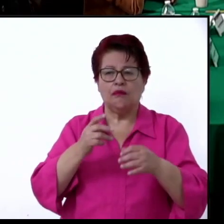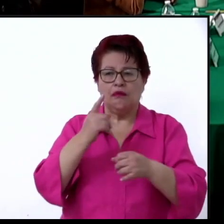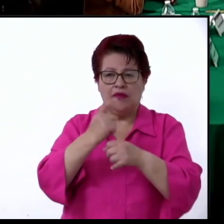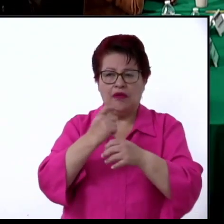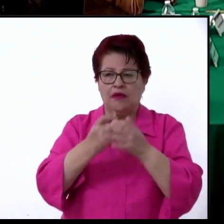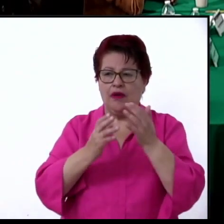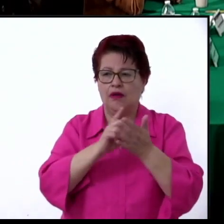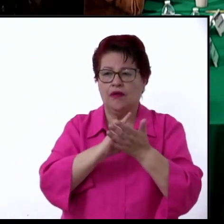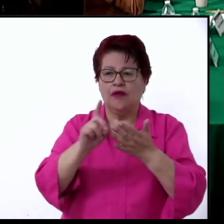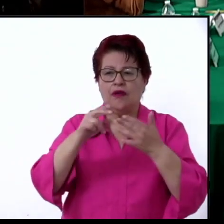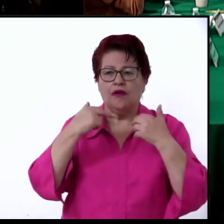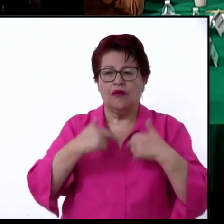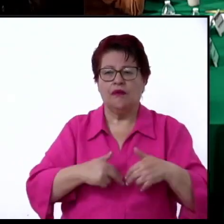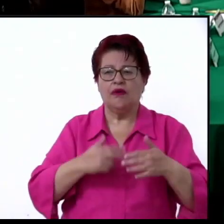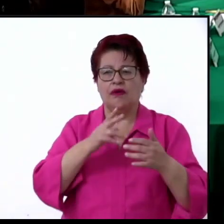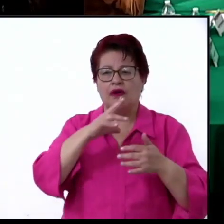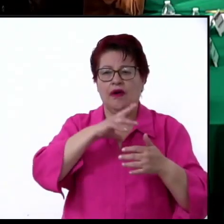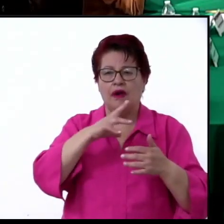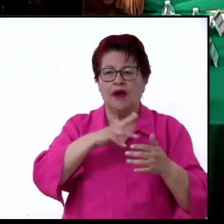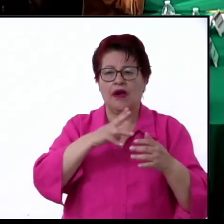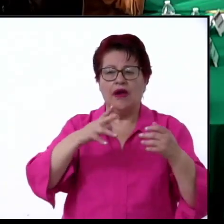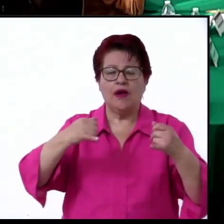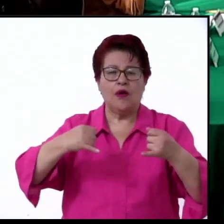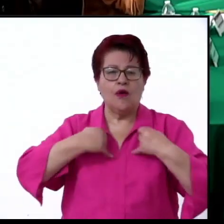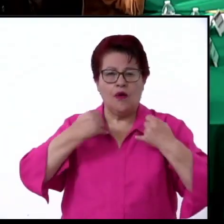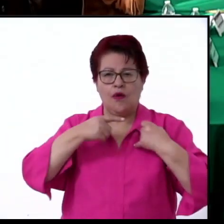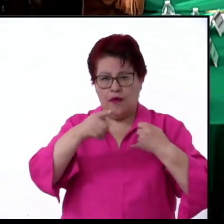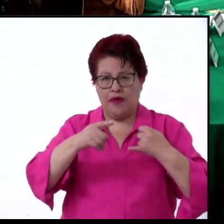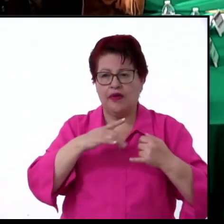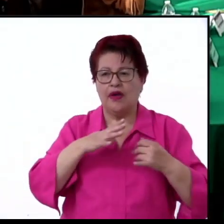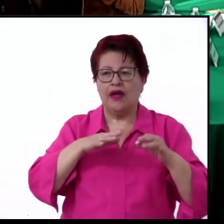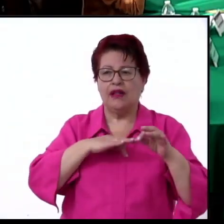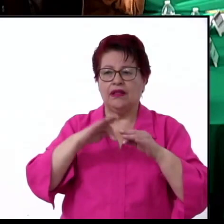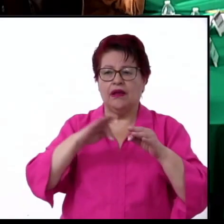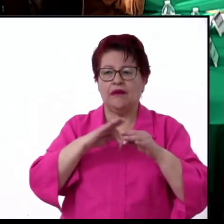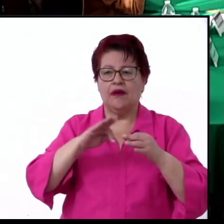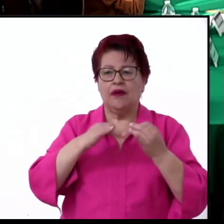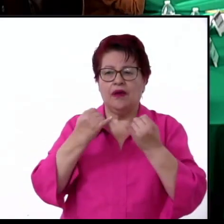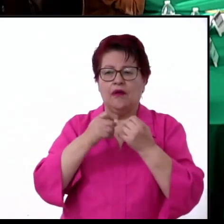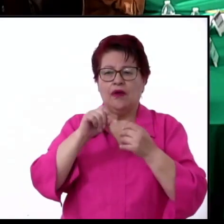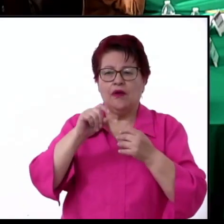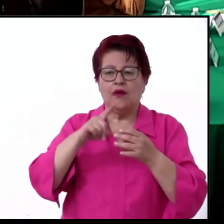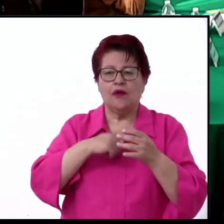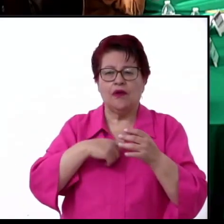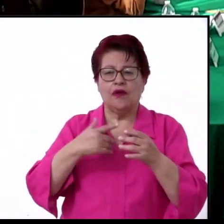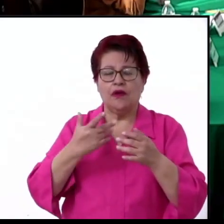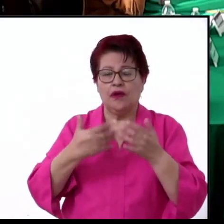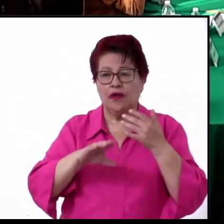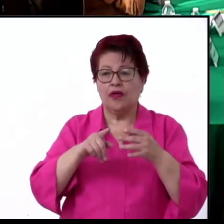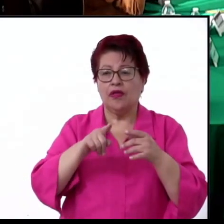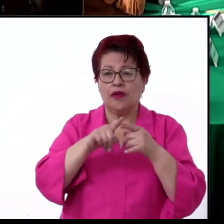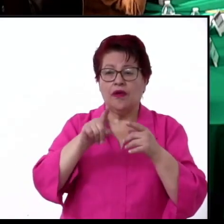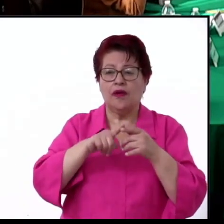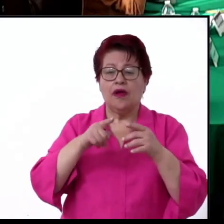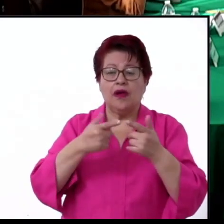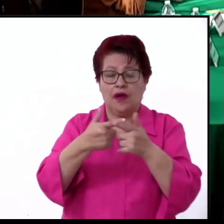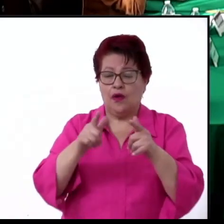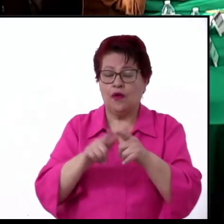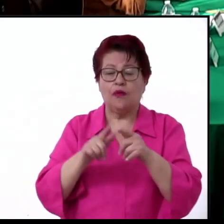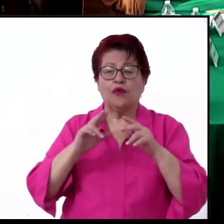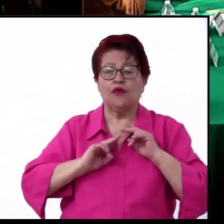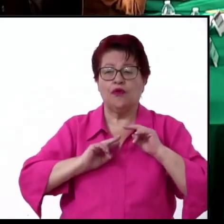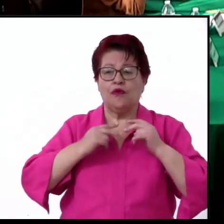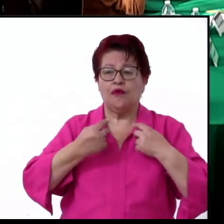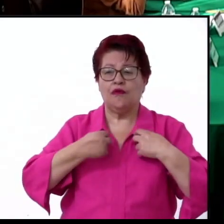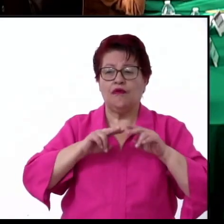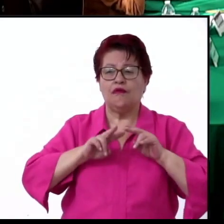derechos humanos que tienen las y los jóvenes al trabajo, así como los denominados grupos vulnerables, mediante